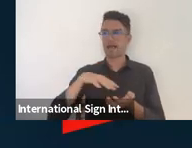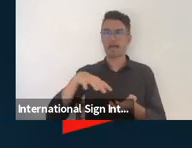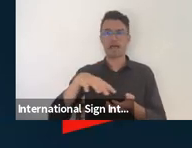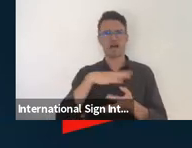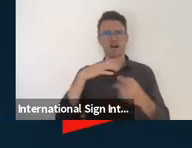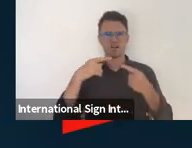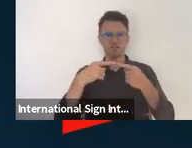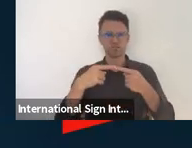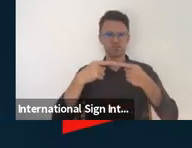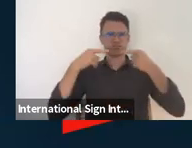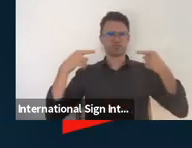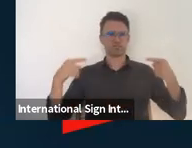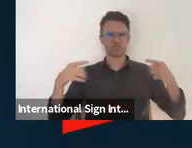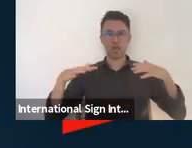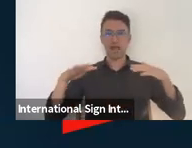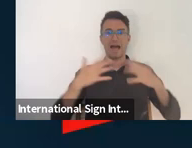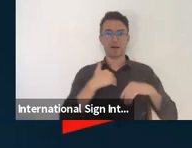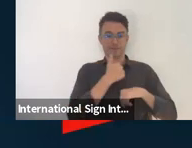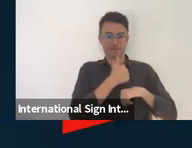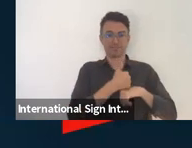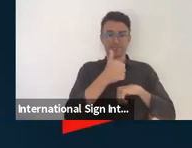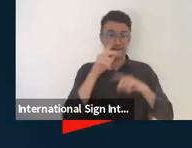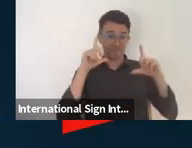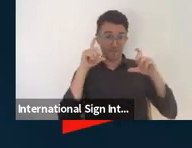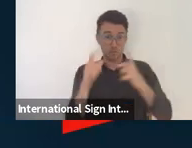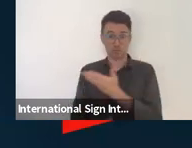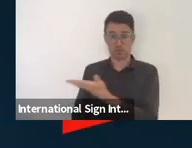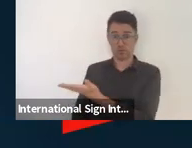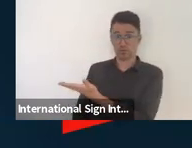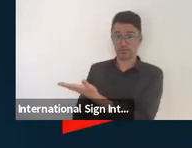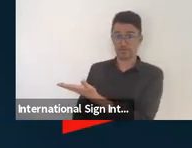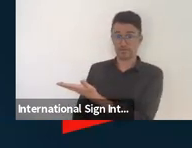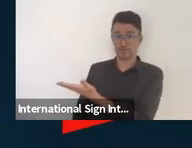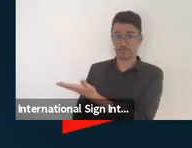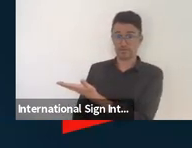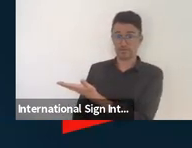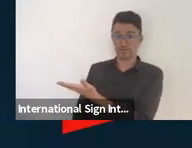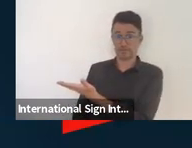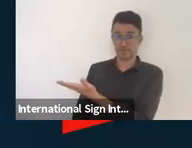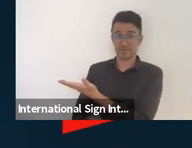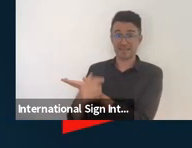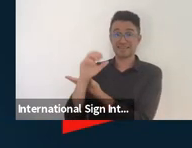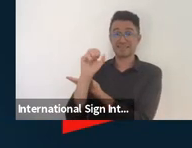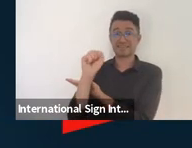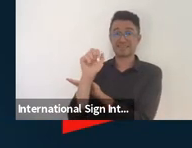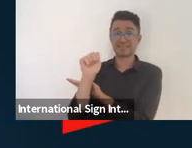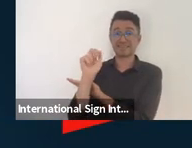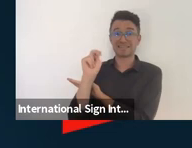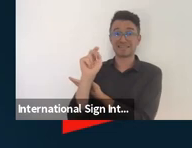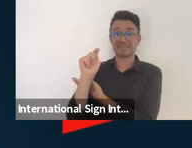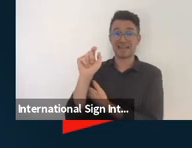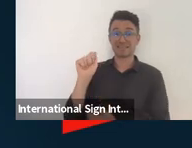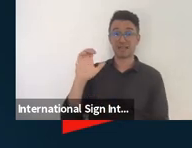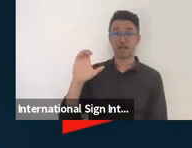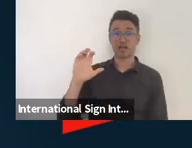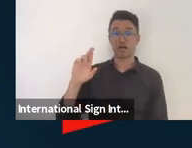en el departamento de Santa Cruz se considera el motor económico, pero predomina también la economía informal. El 30% de esta